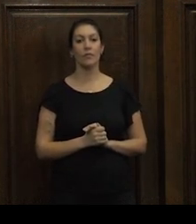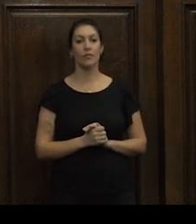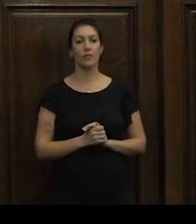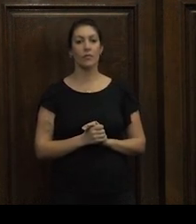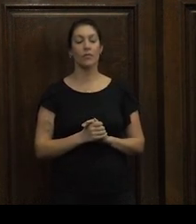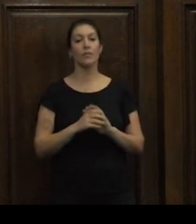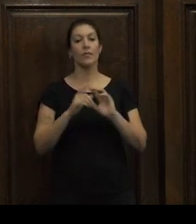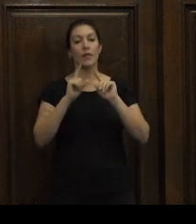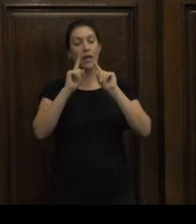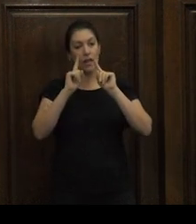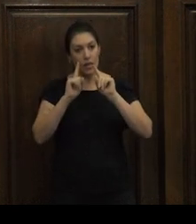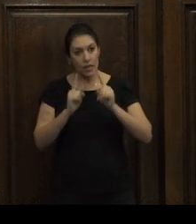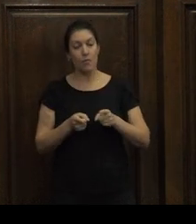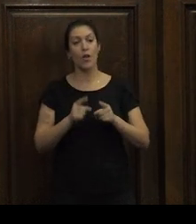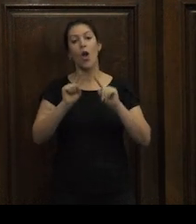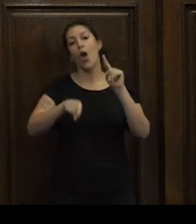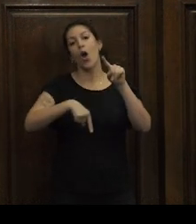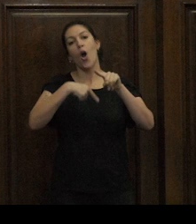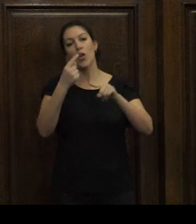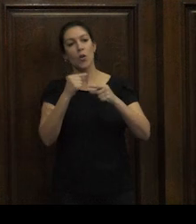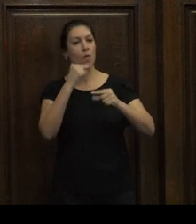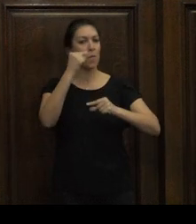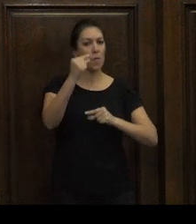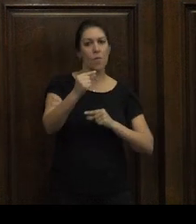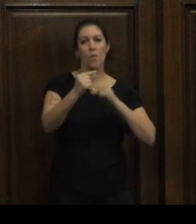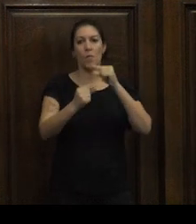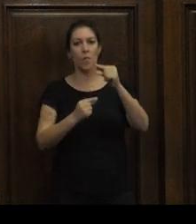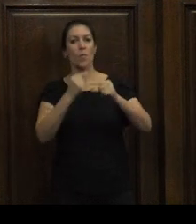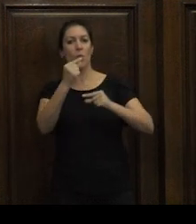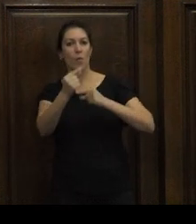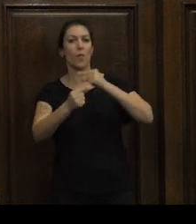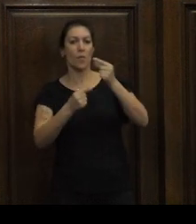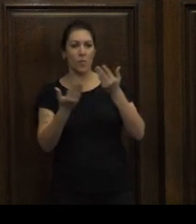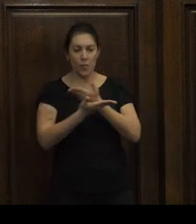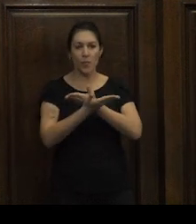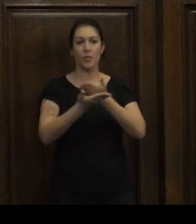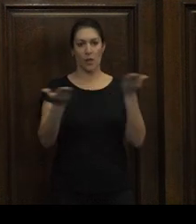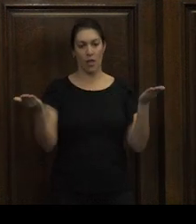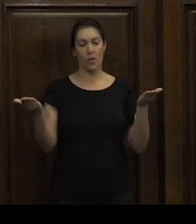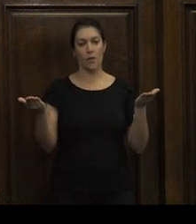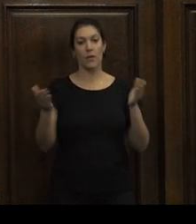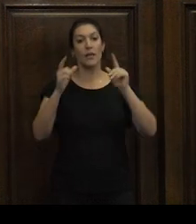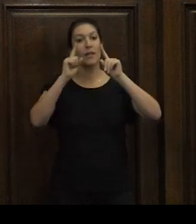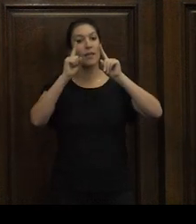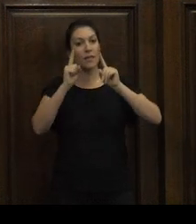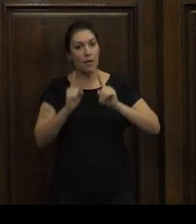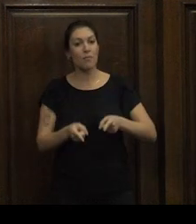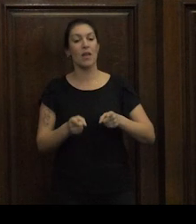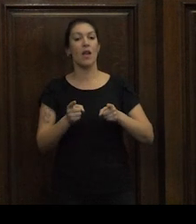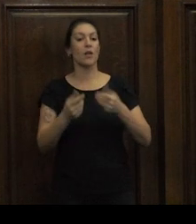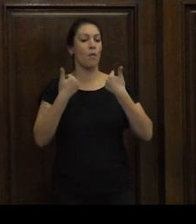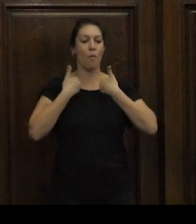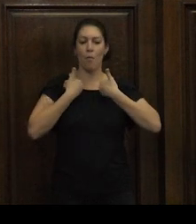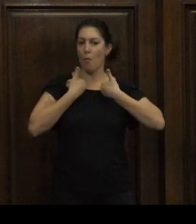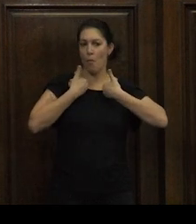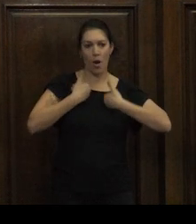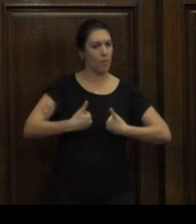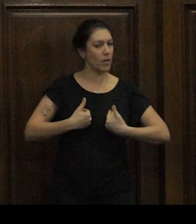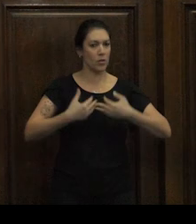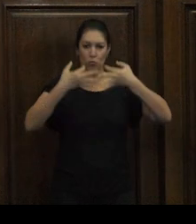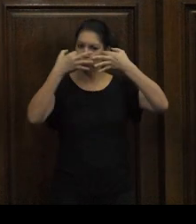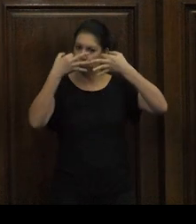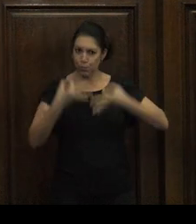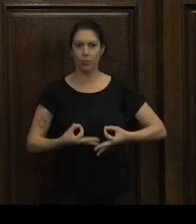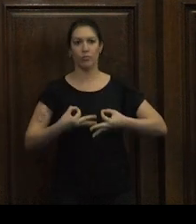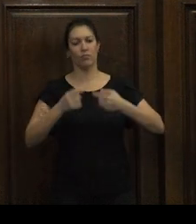Otros lemas, entonces, se van volviendo mucho más funcionales y eficaces ahora. Incluso se vuelven moralmente legítimos